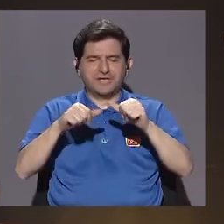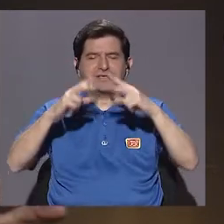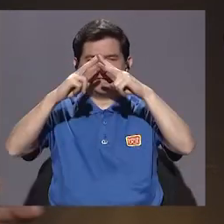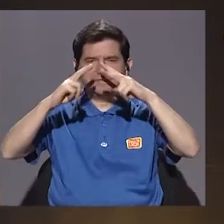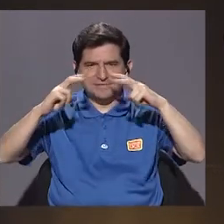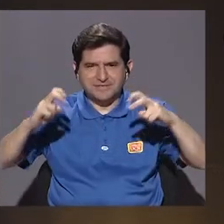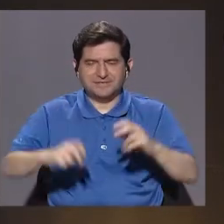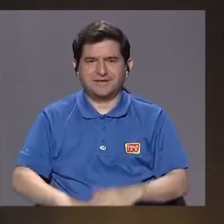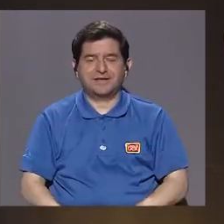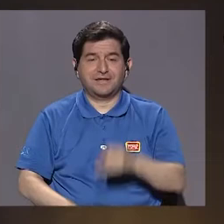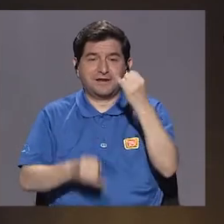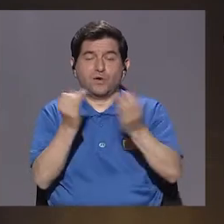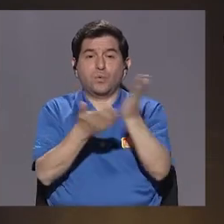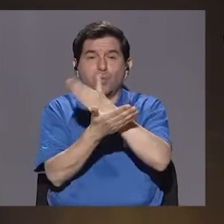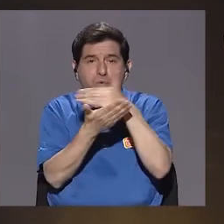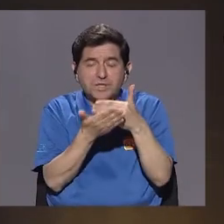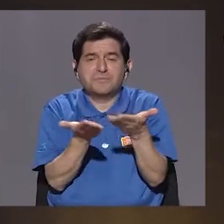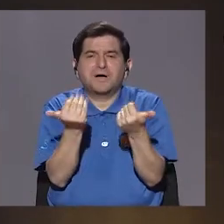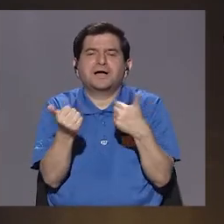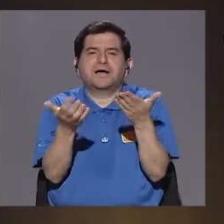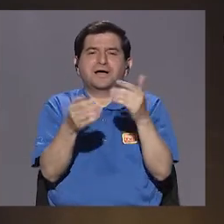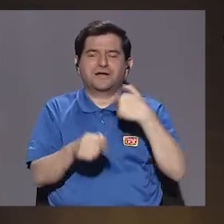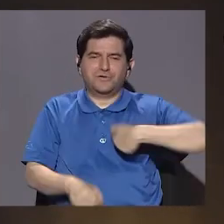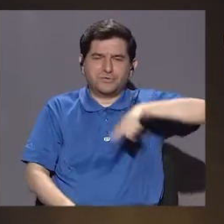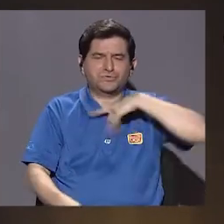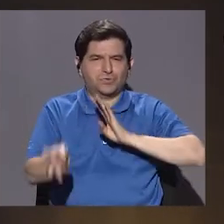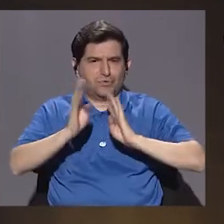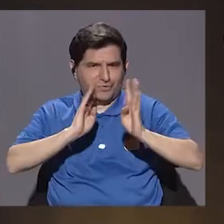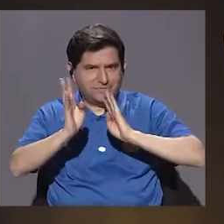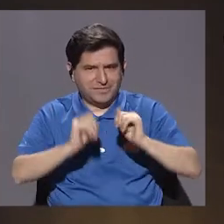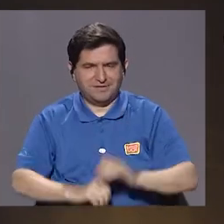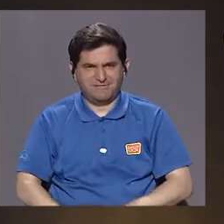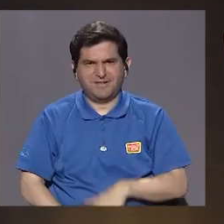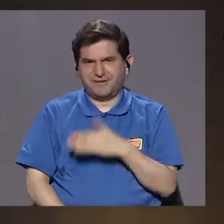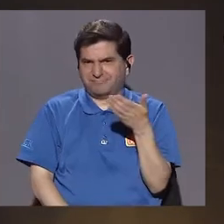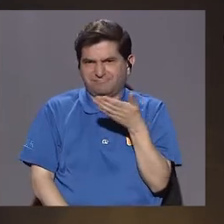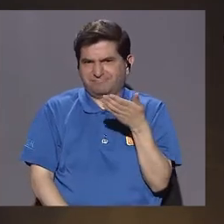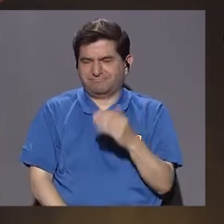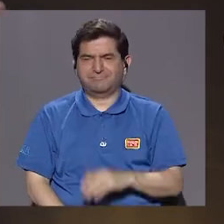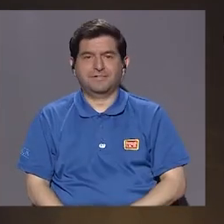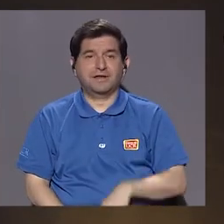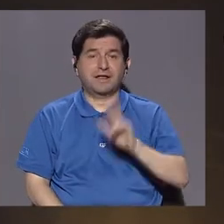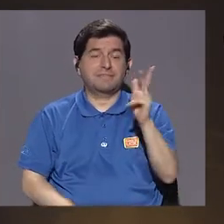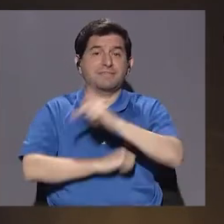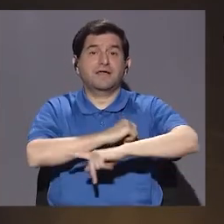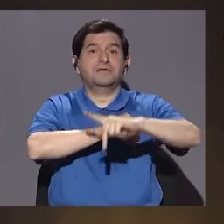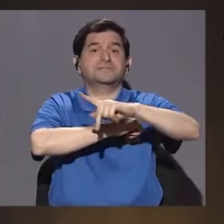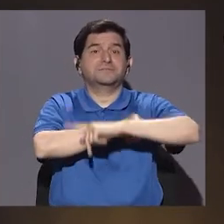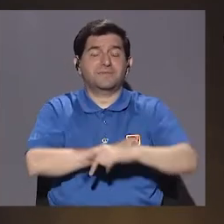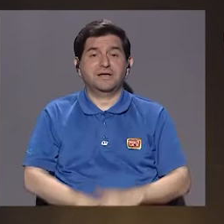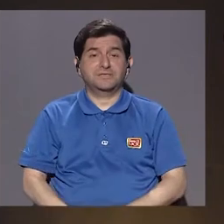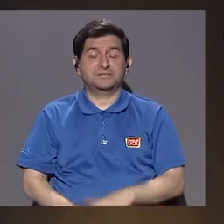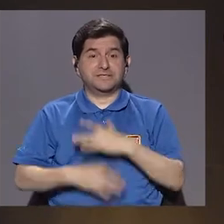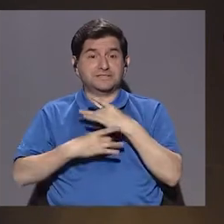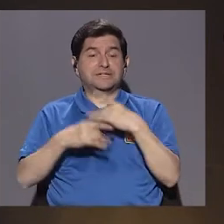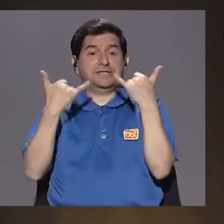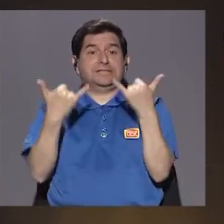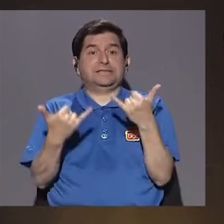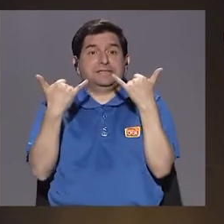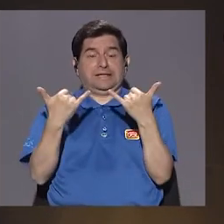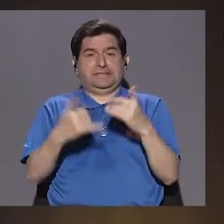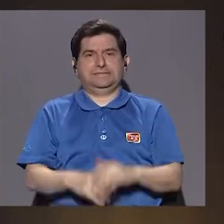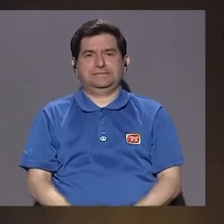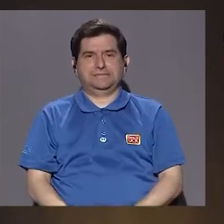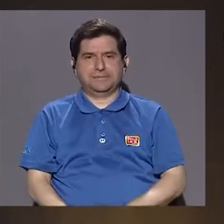análisis porque en el último segmento quisiera que conversaremos sobre tres países que llaman la atención en este